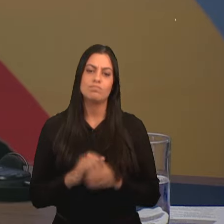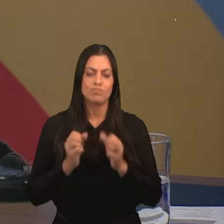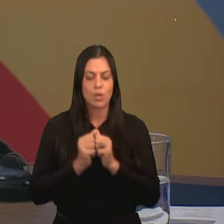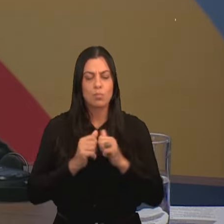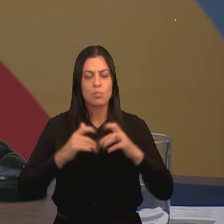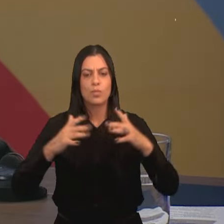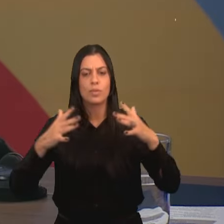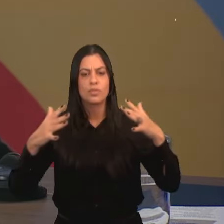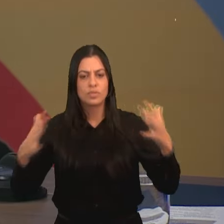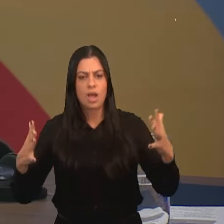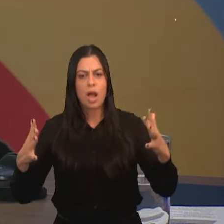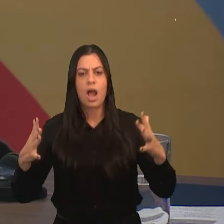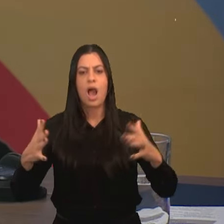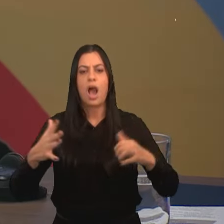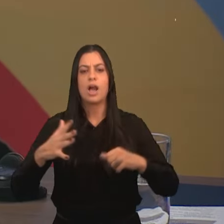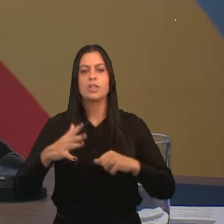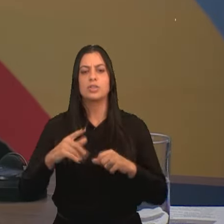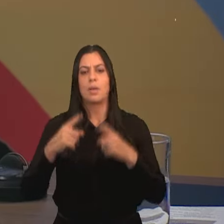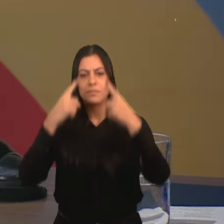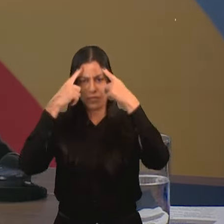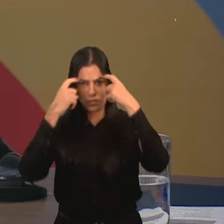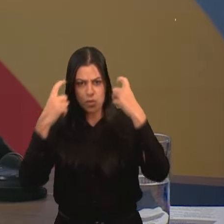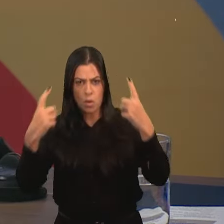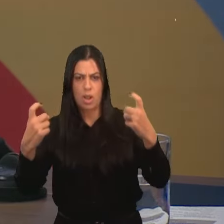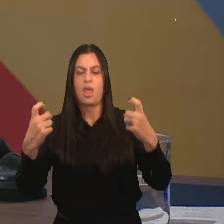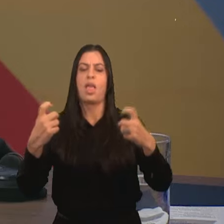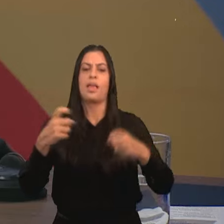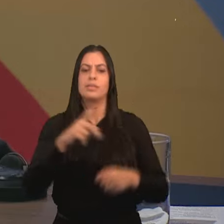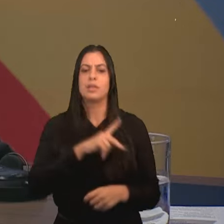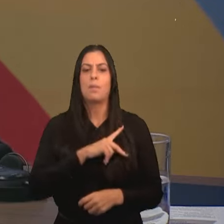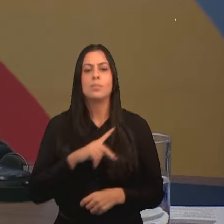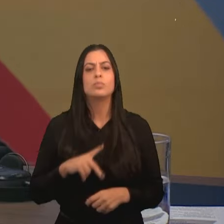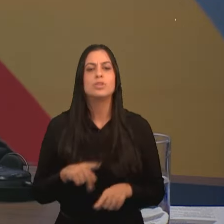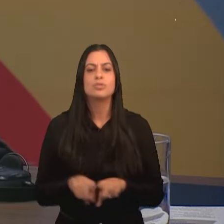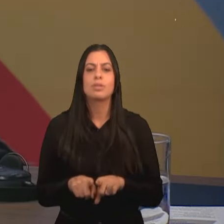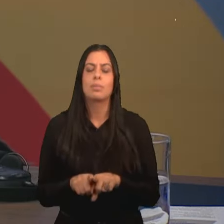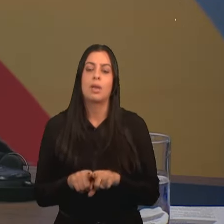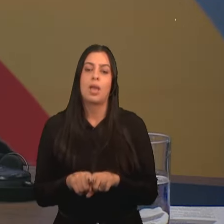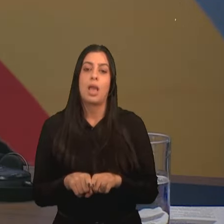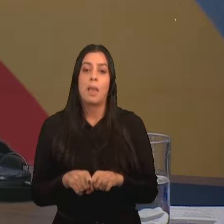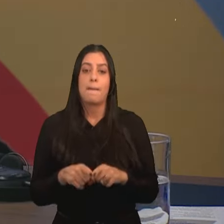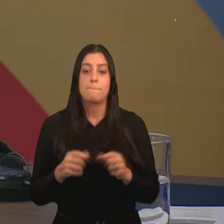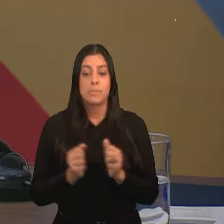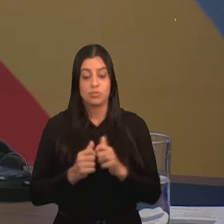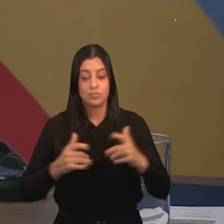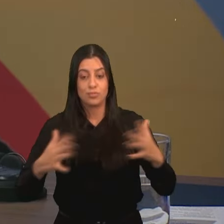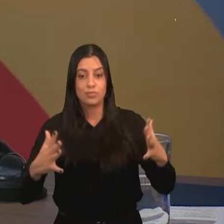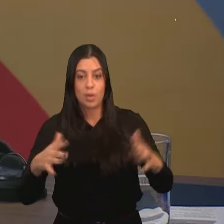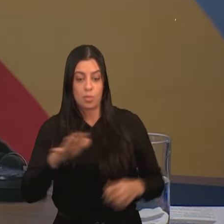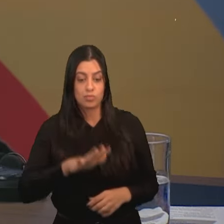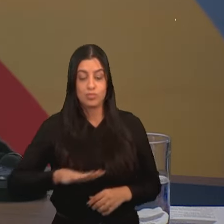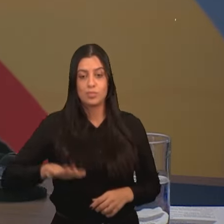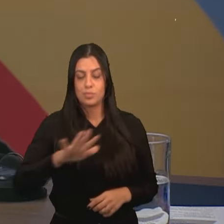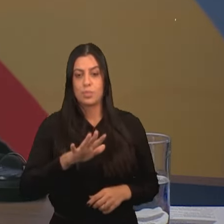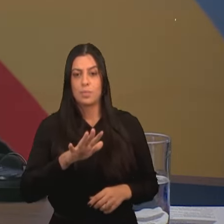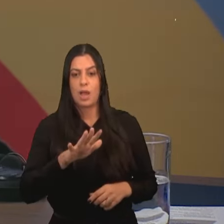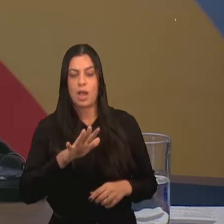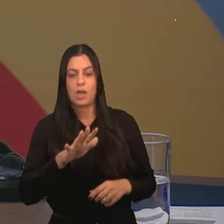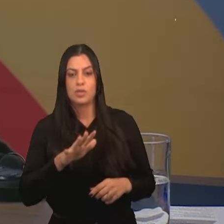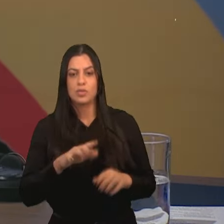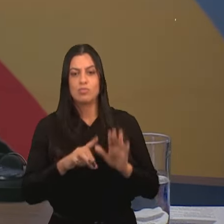el potencial de discriminación y de violencia política. O sea, tenemos un espacio,